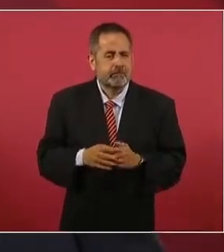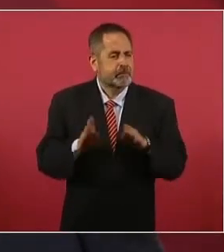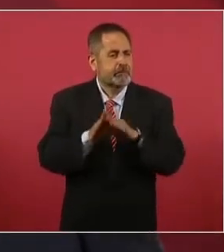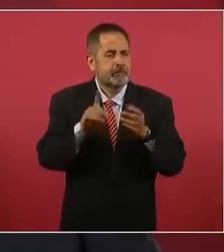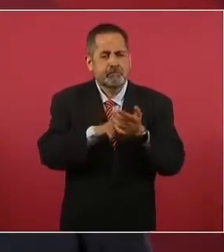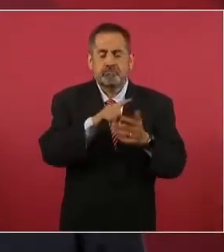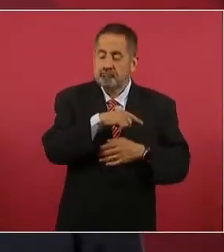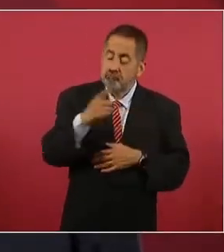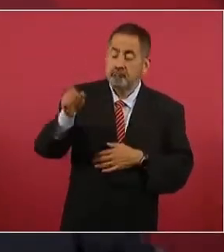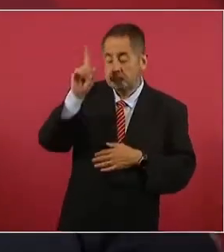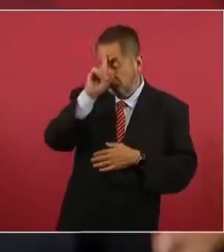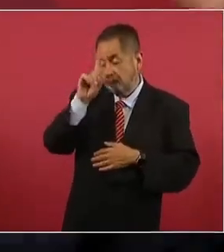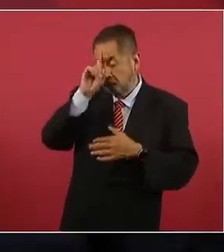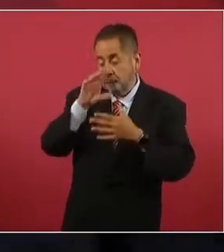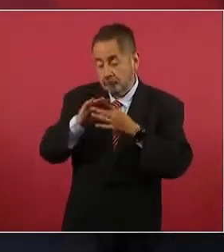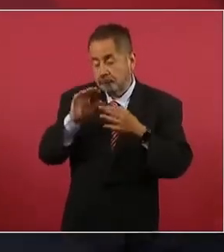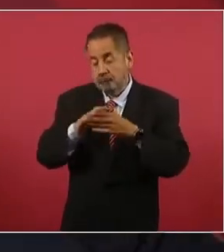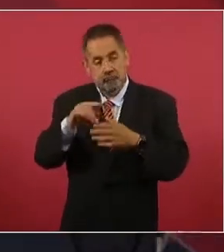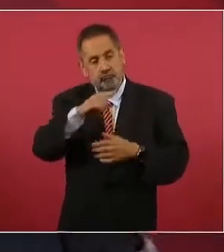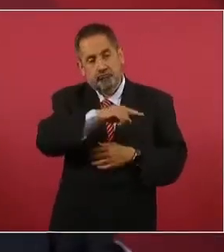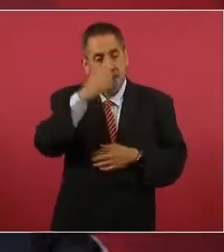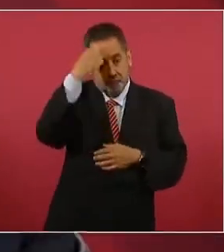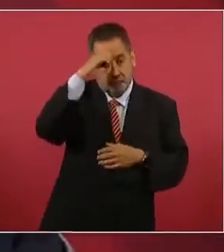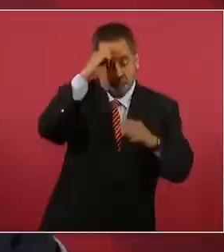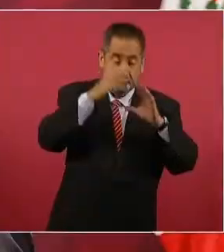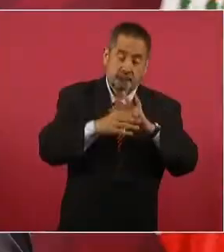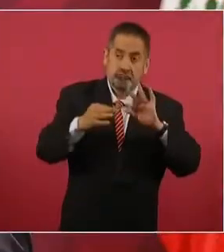recomiendan todos los expertos